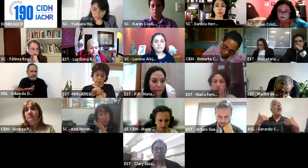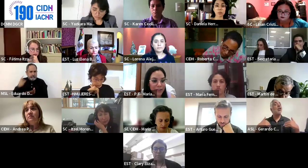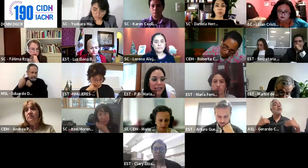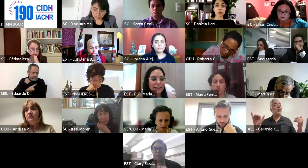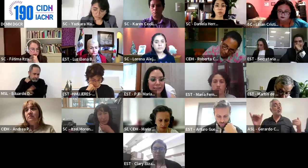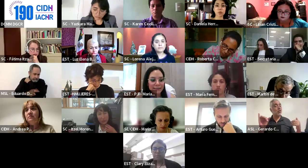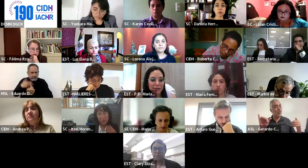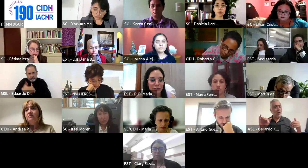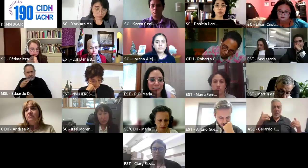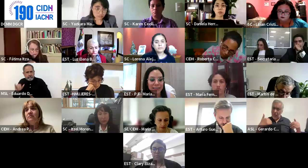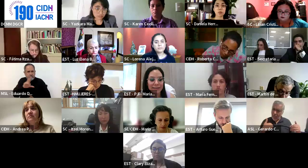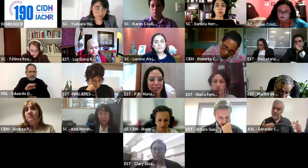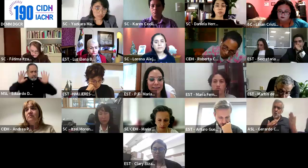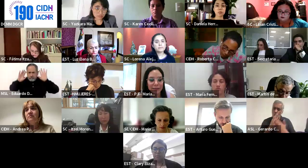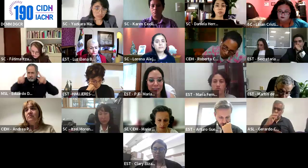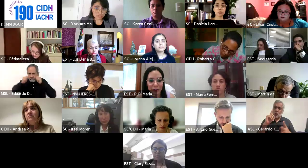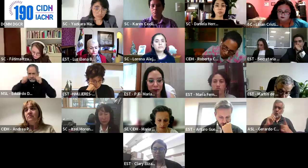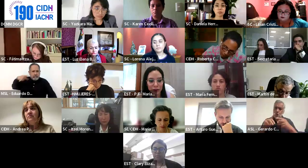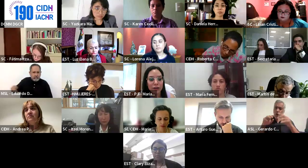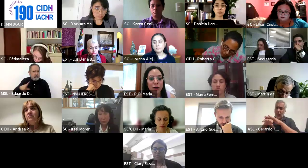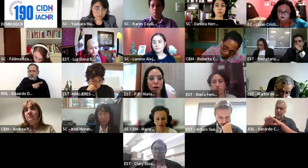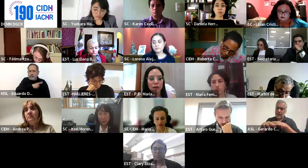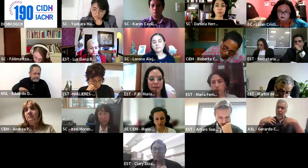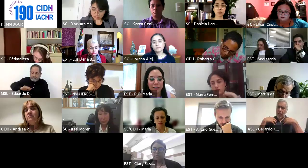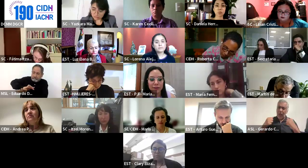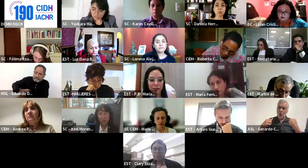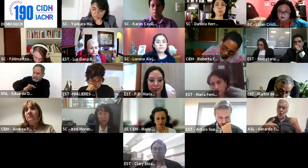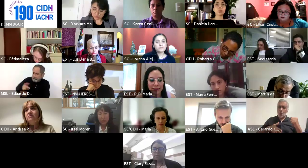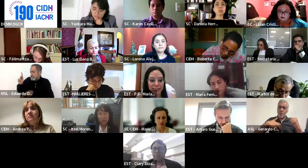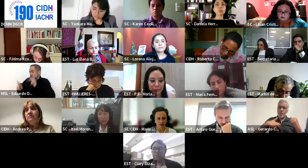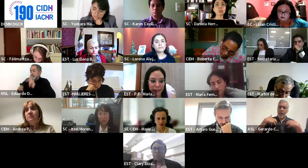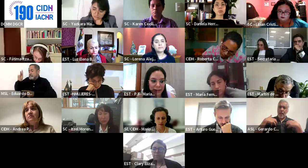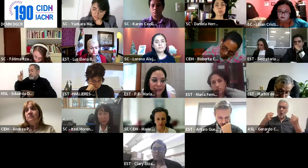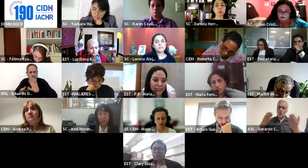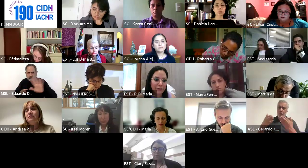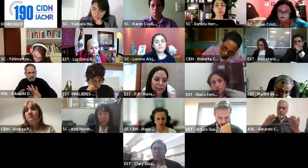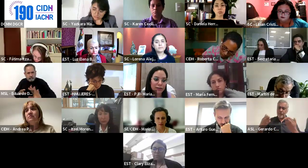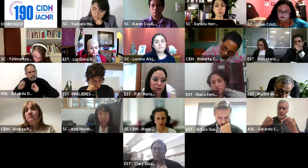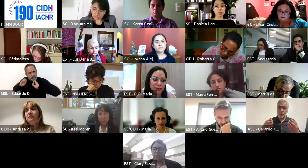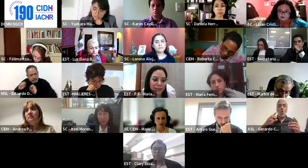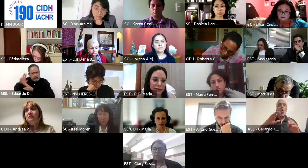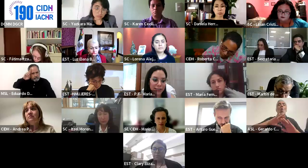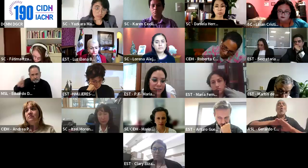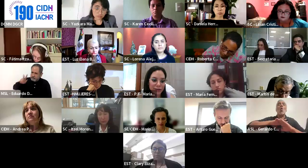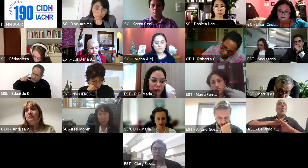reproductiva sin ser sometidas a discriminación o restricciones indebidas,